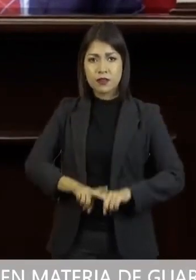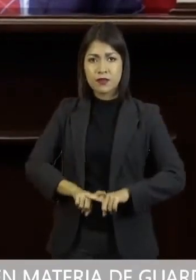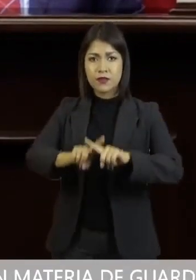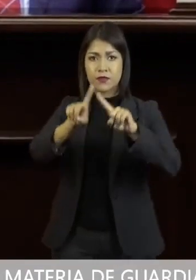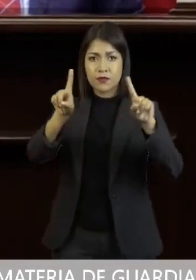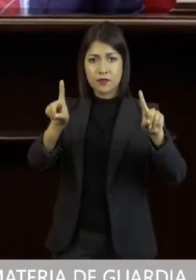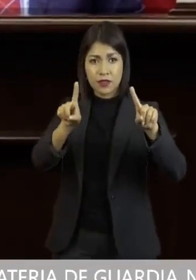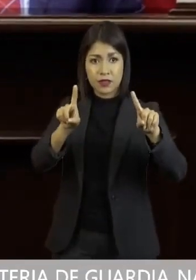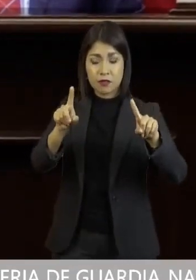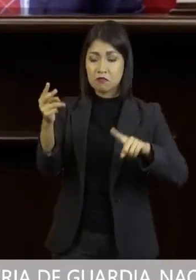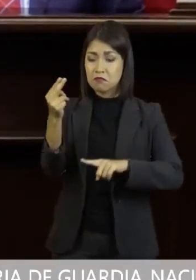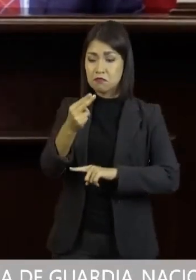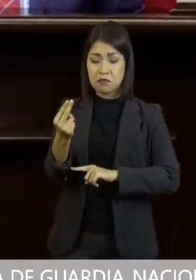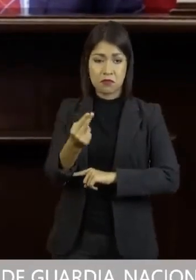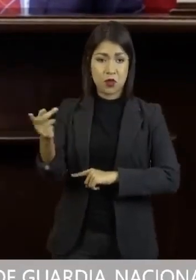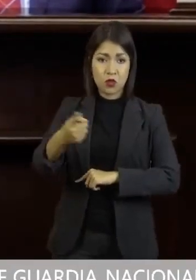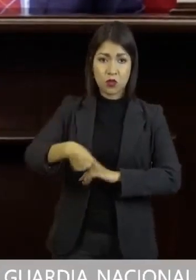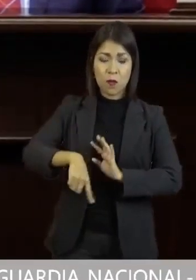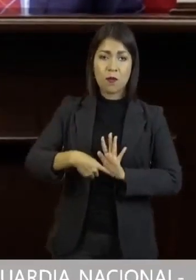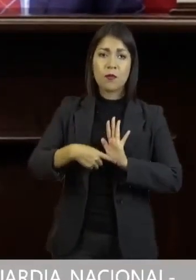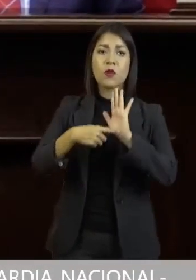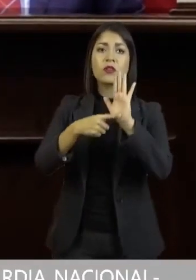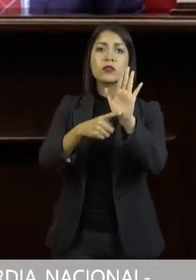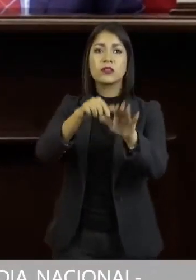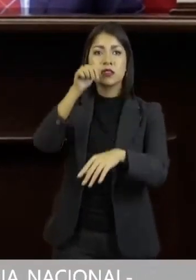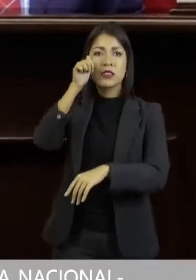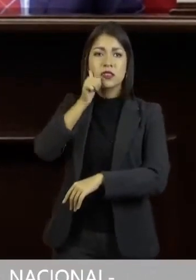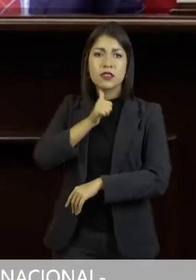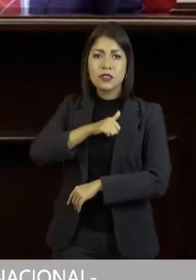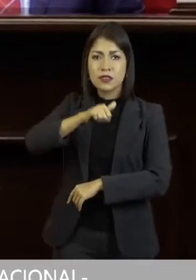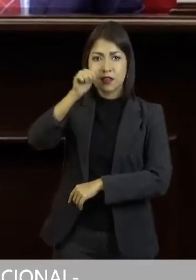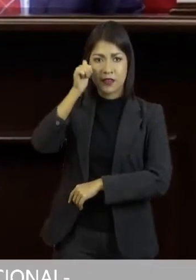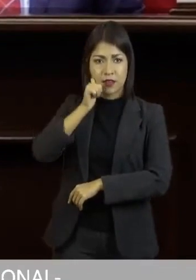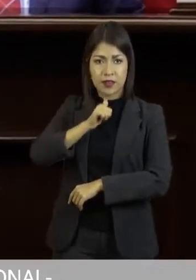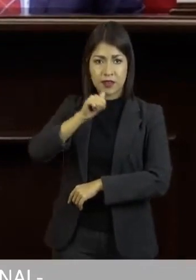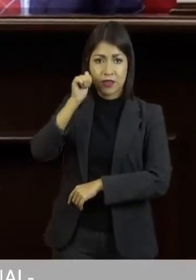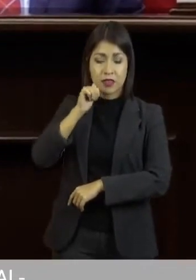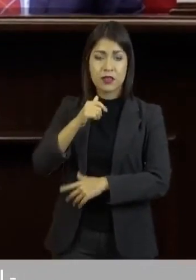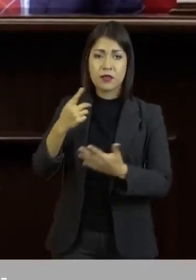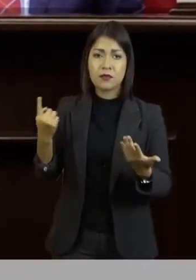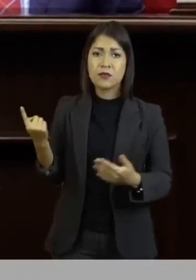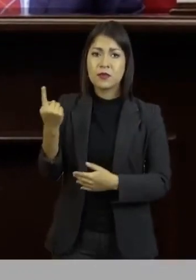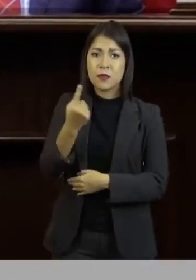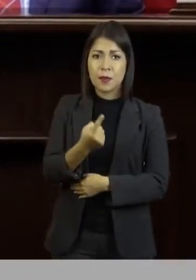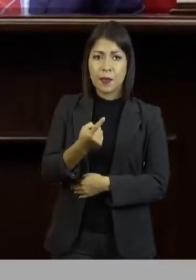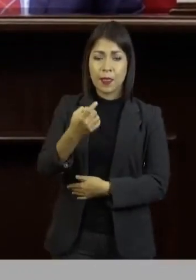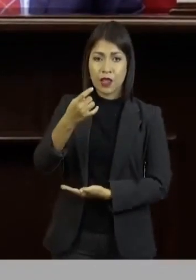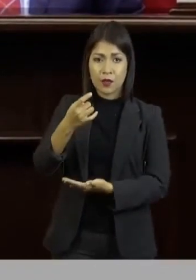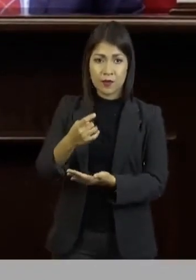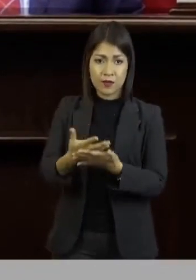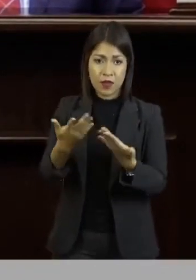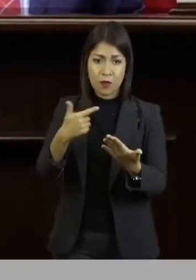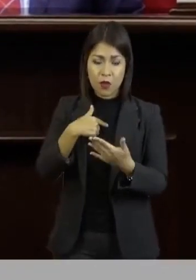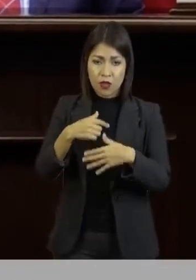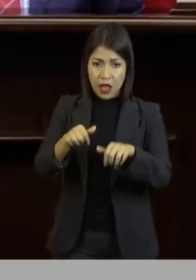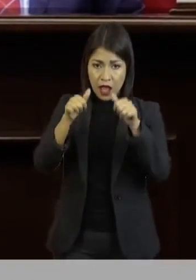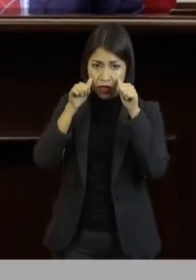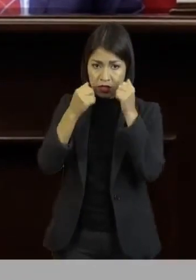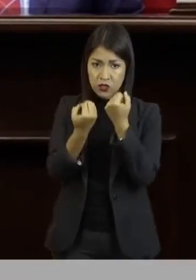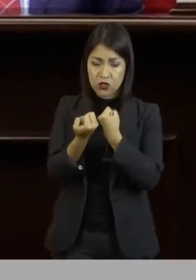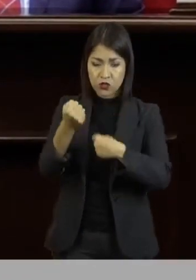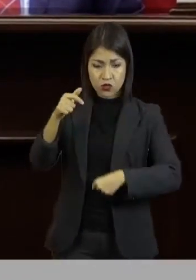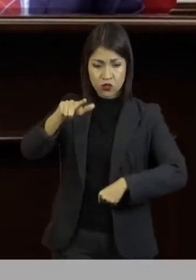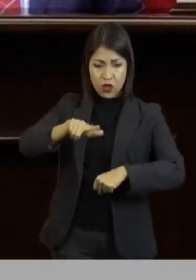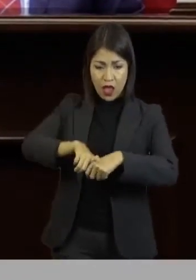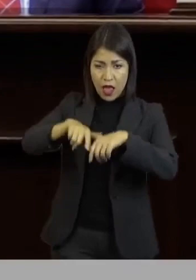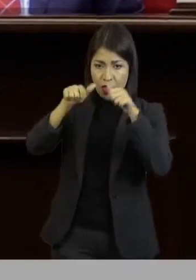que tiene que demostrar en todo momento no nada más sensibilidad social, que eso ha quedado